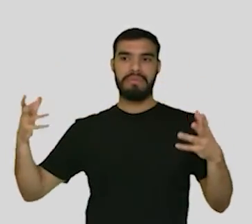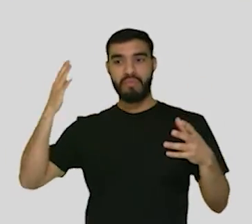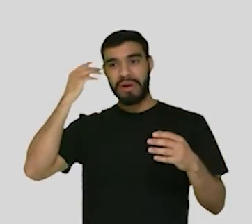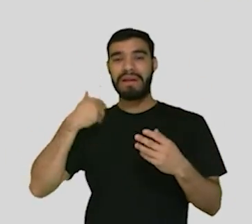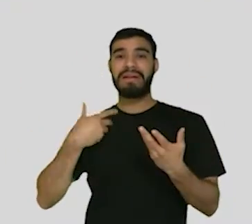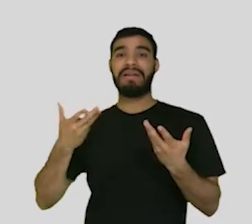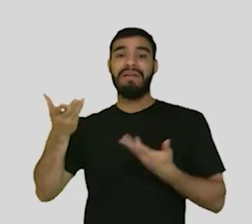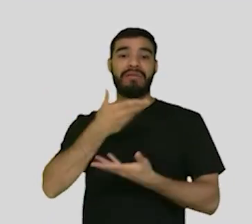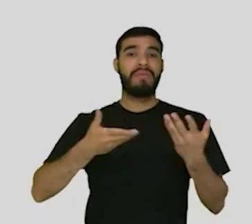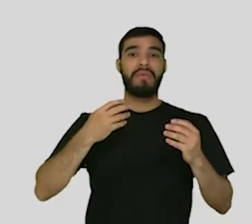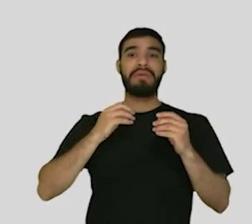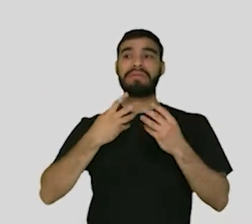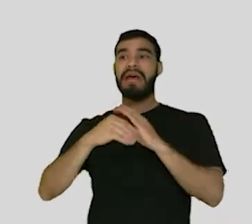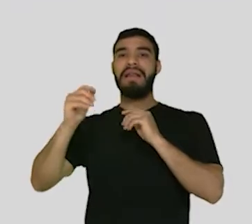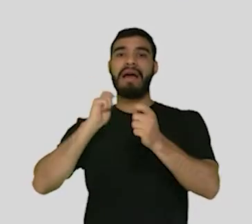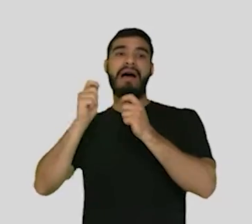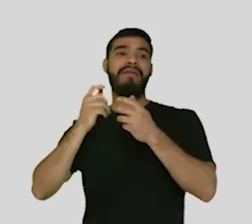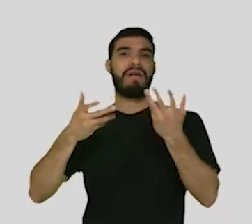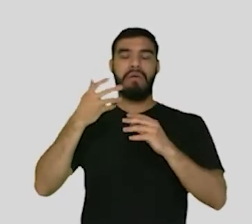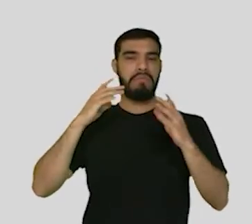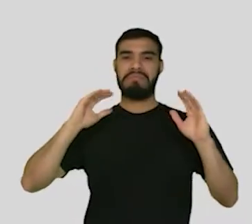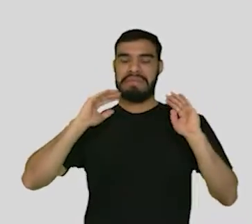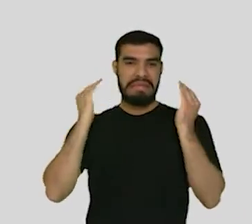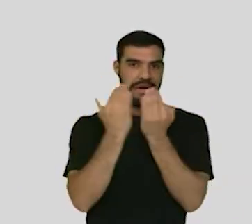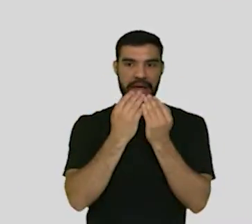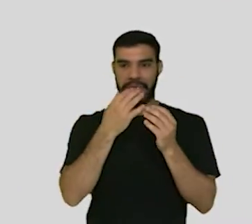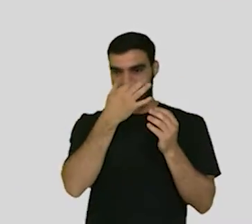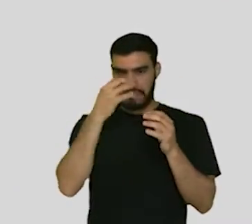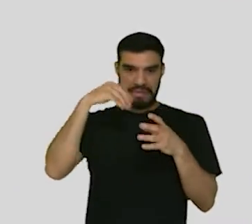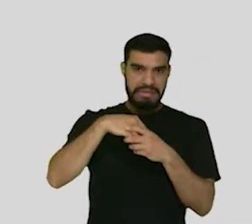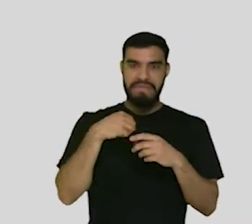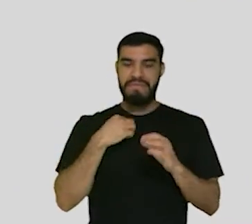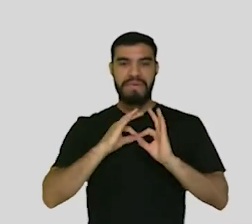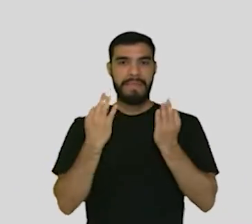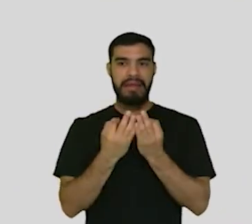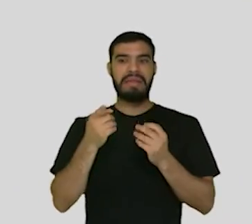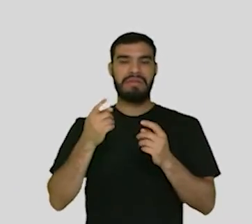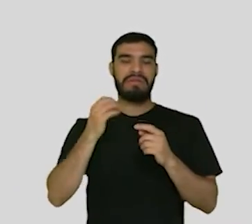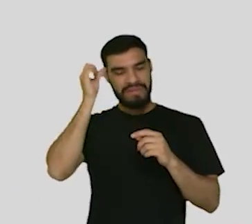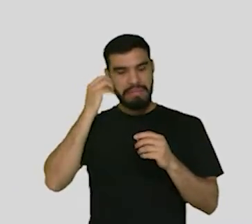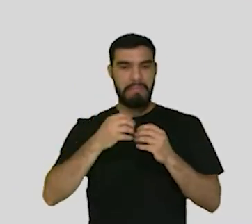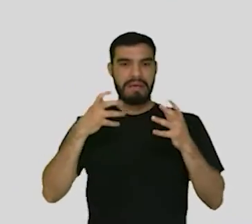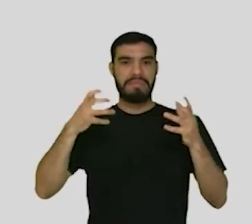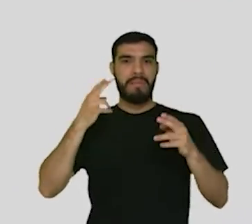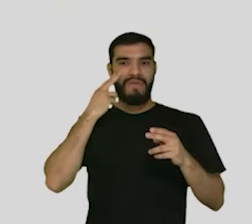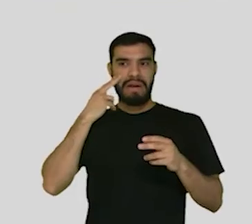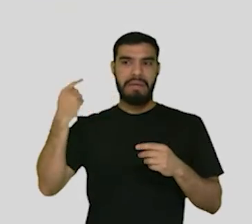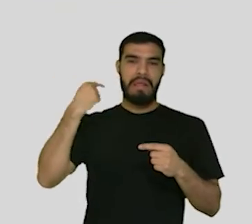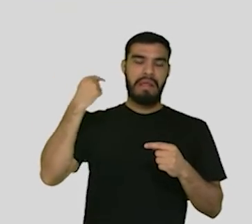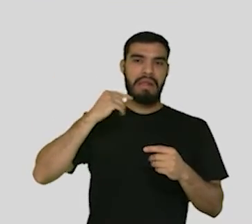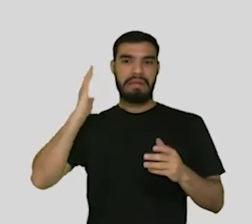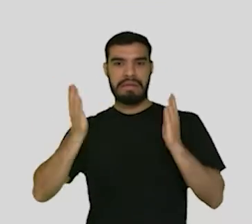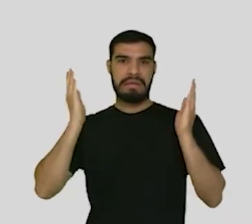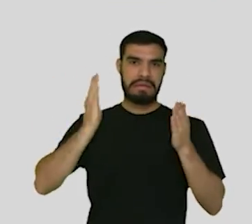Dai que a tu y pipe oye ceja, pe, oye embotu, jete cu y pojive vacue. Porque en